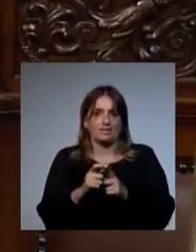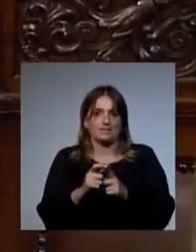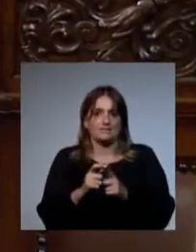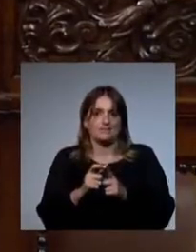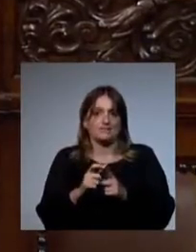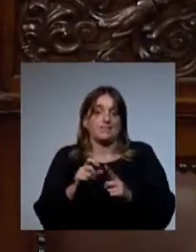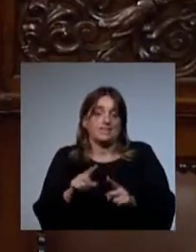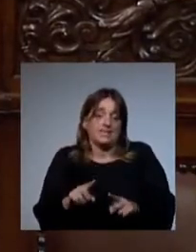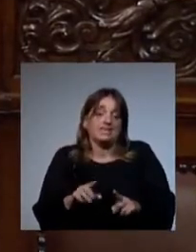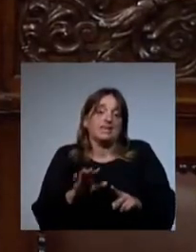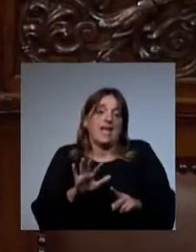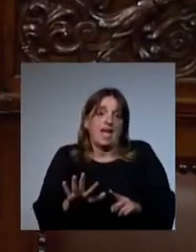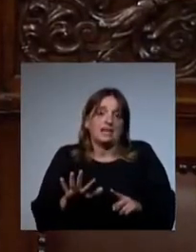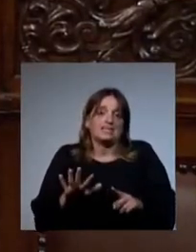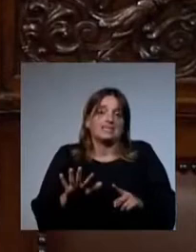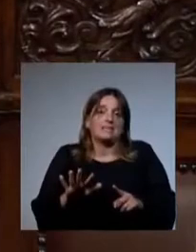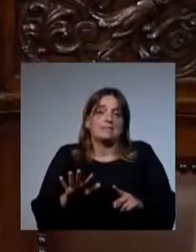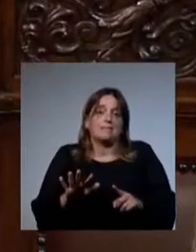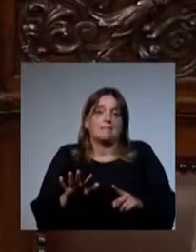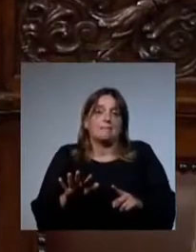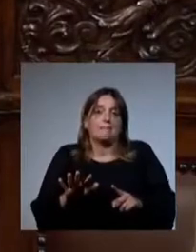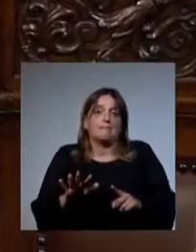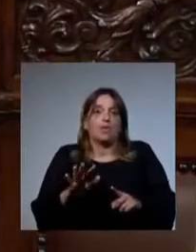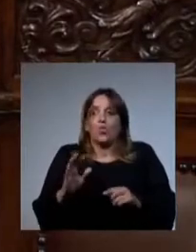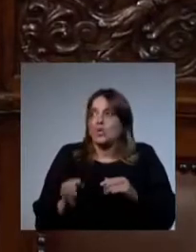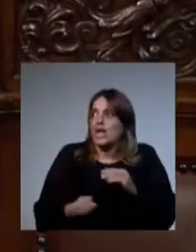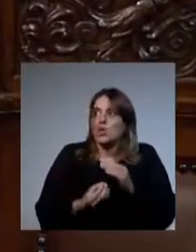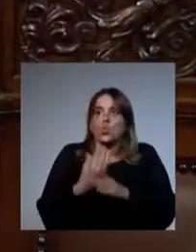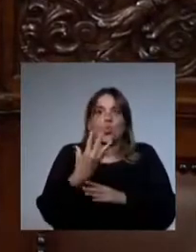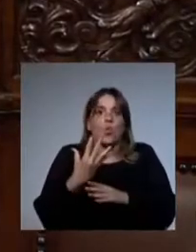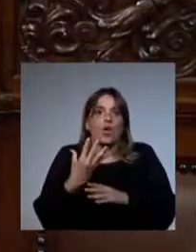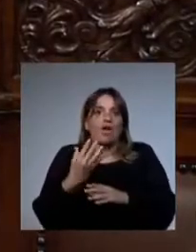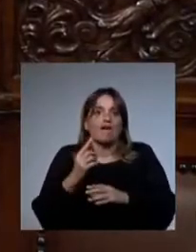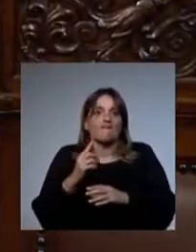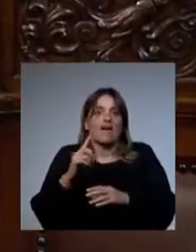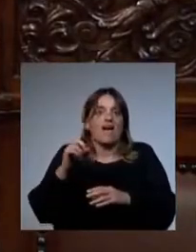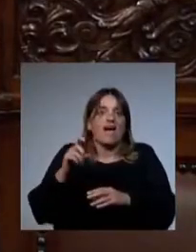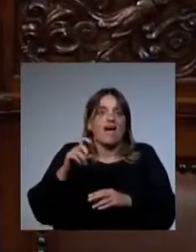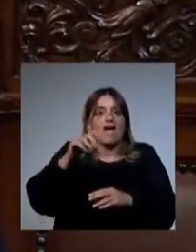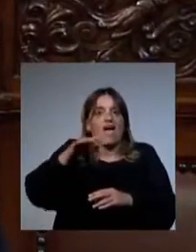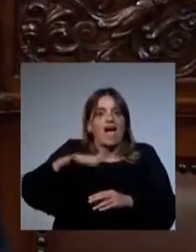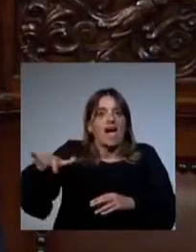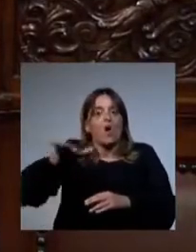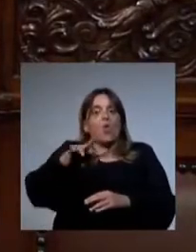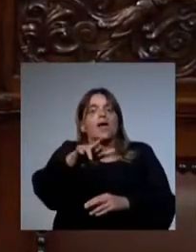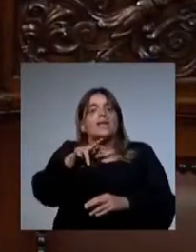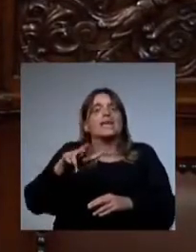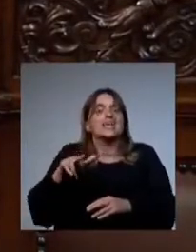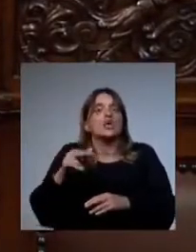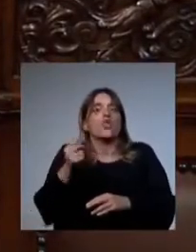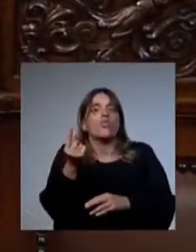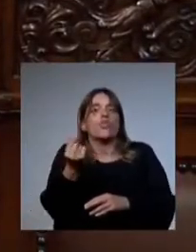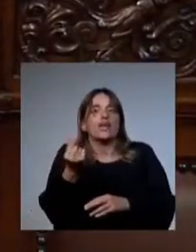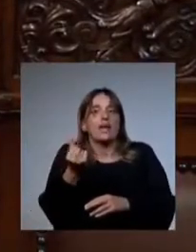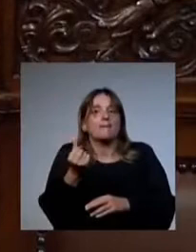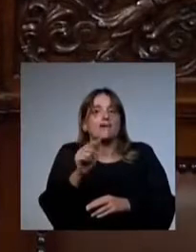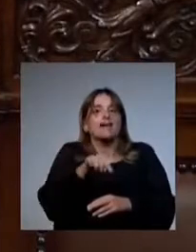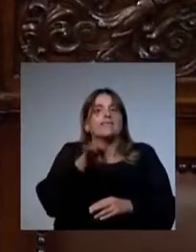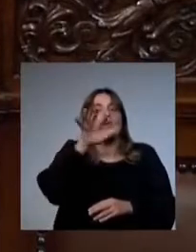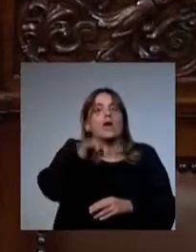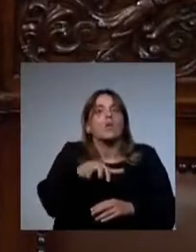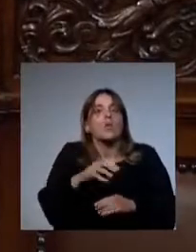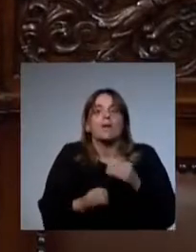y supone una nueva captación de agua desde el Río de la Plata, una nueva